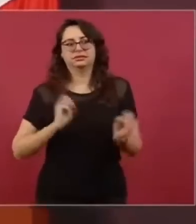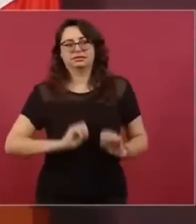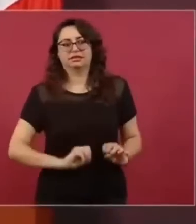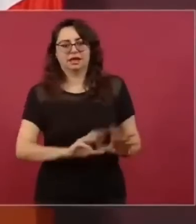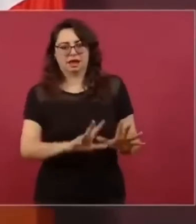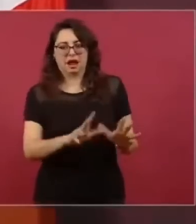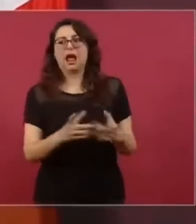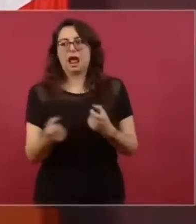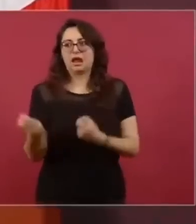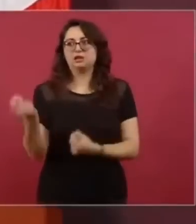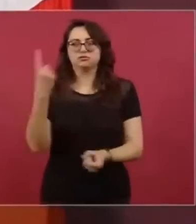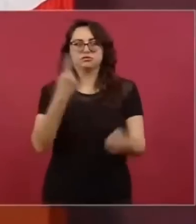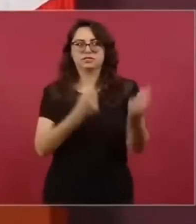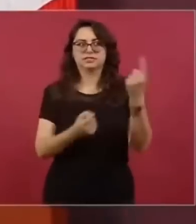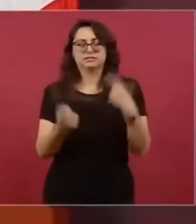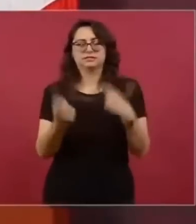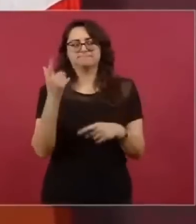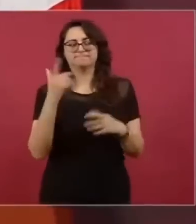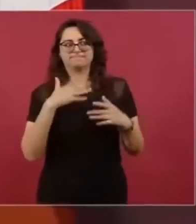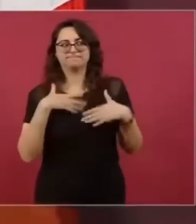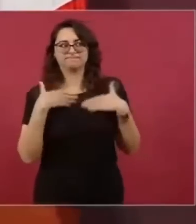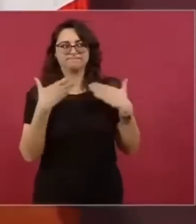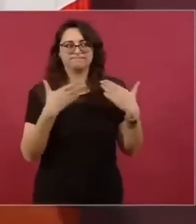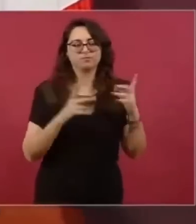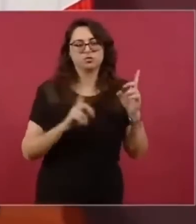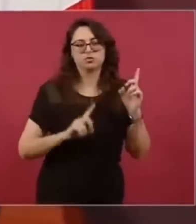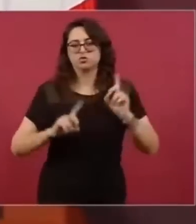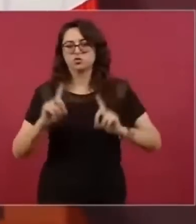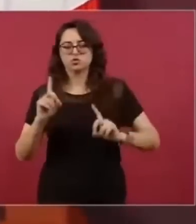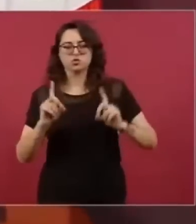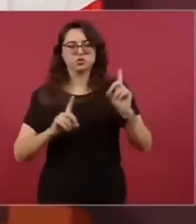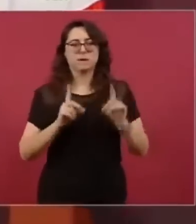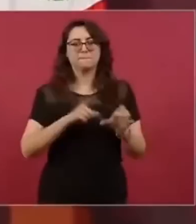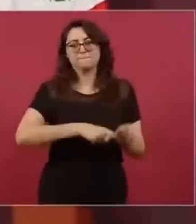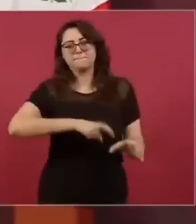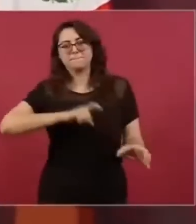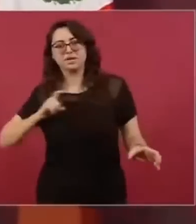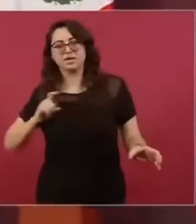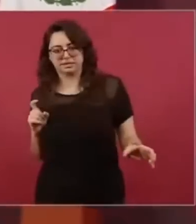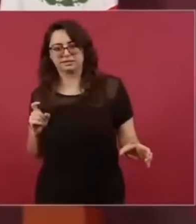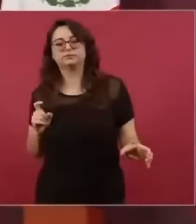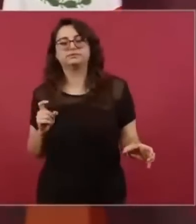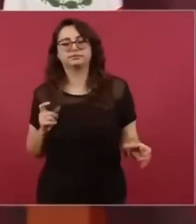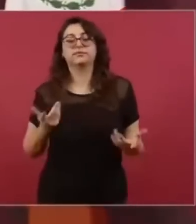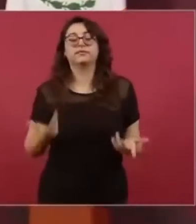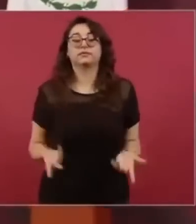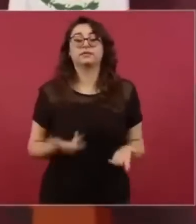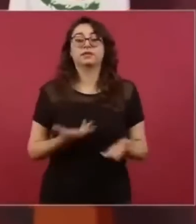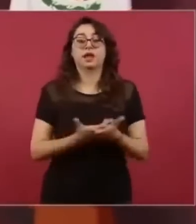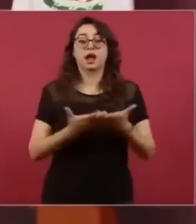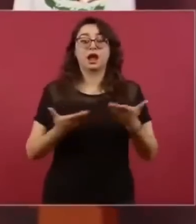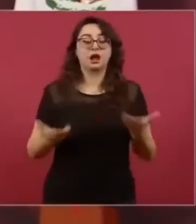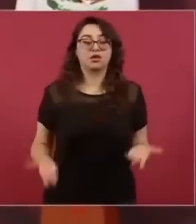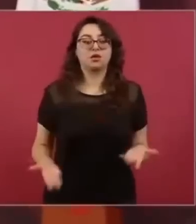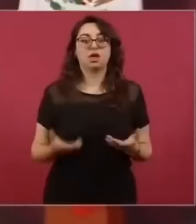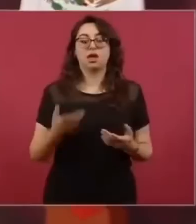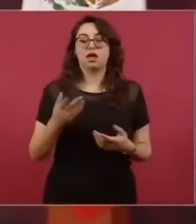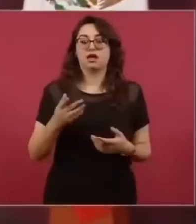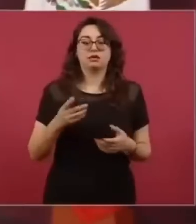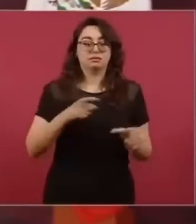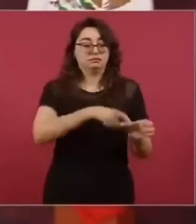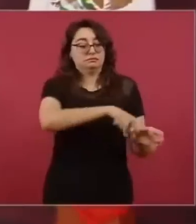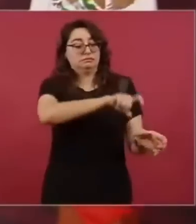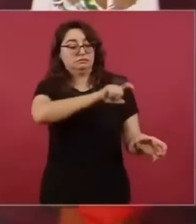más importante, y luego Bancomer, y ahora Bancomer ya está manejando como el 50% de